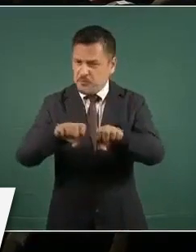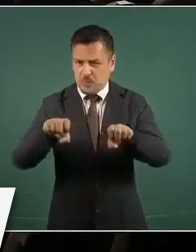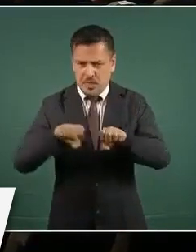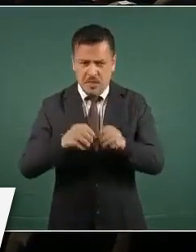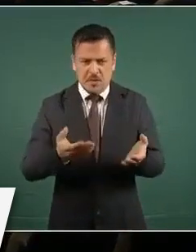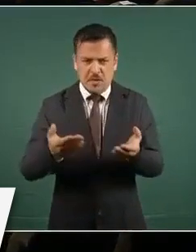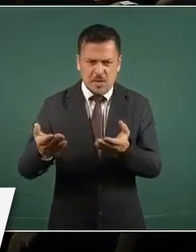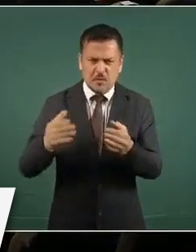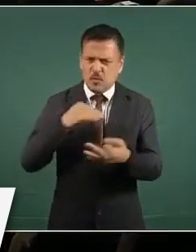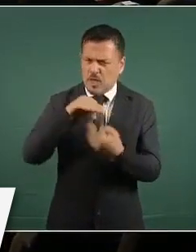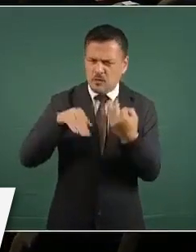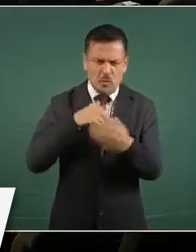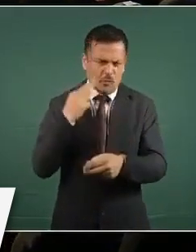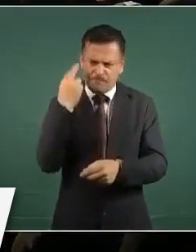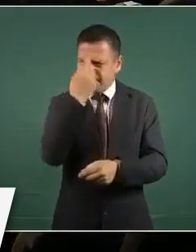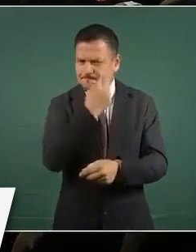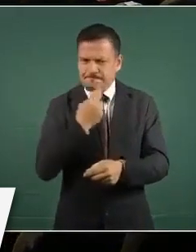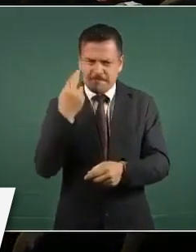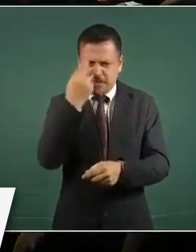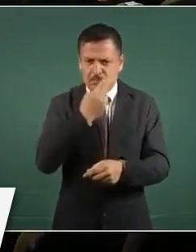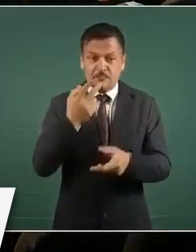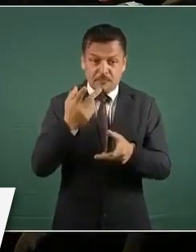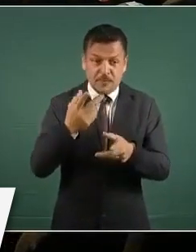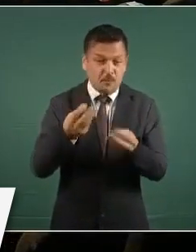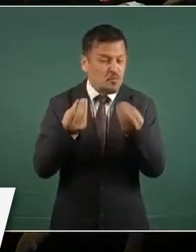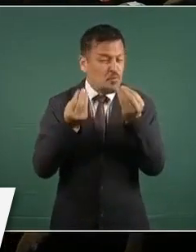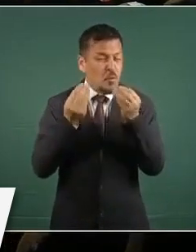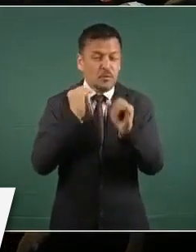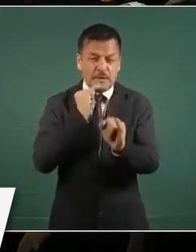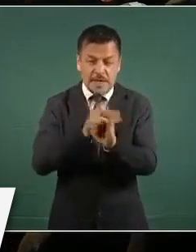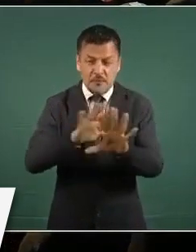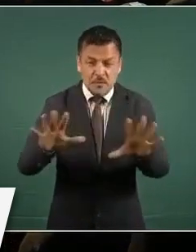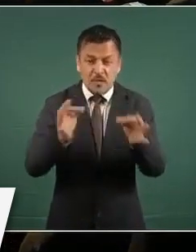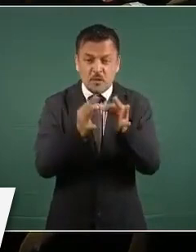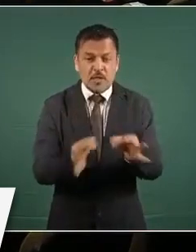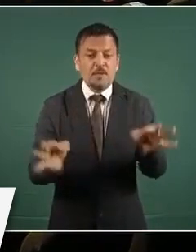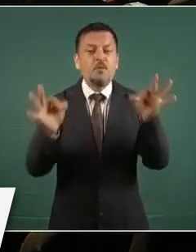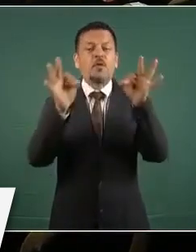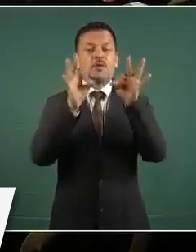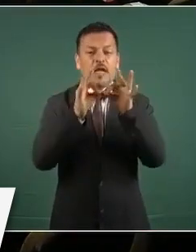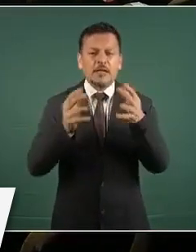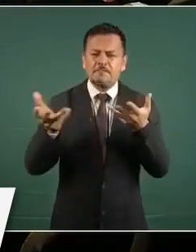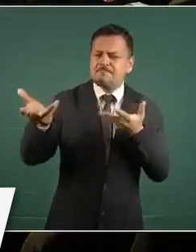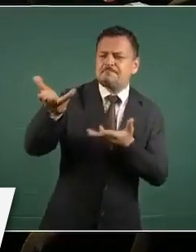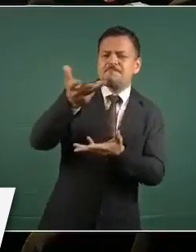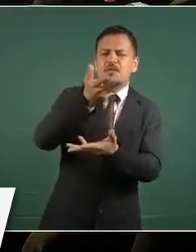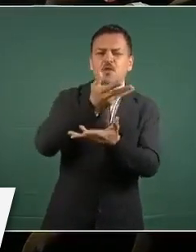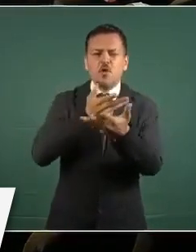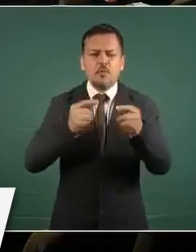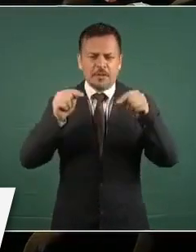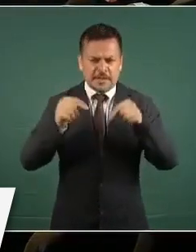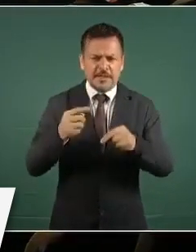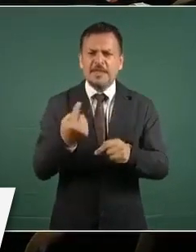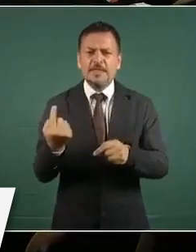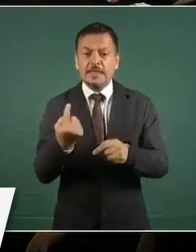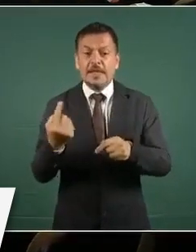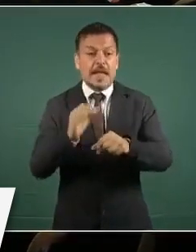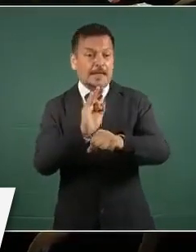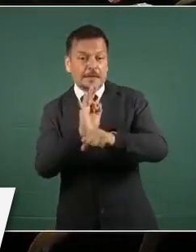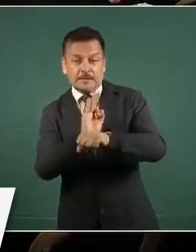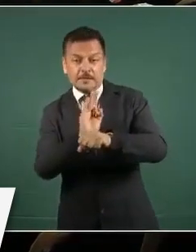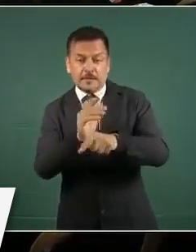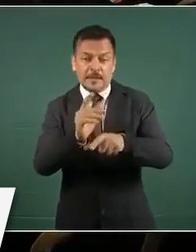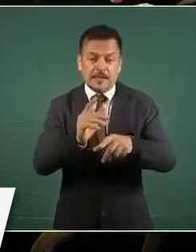analizó porque creo que hay datos importantes que podemos este compartir a través de la estrategia de seguridad que hemos